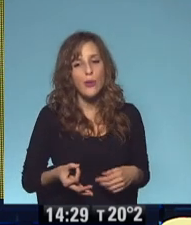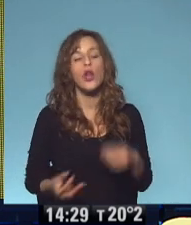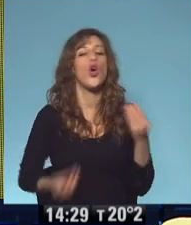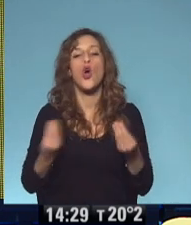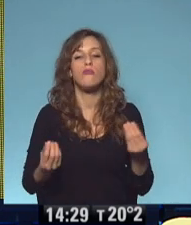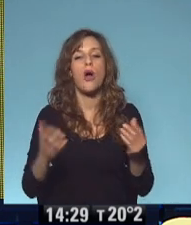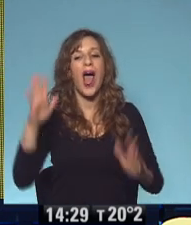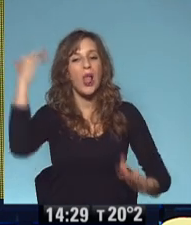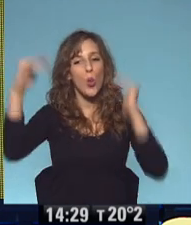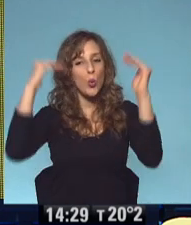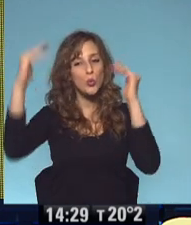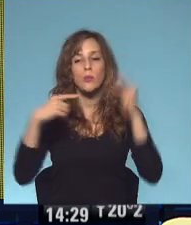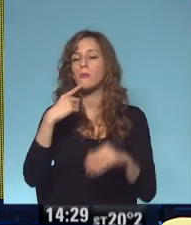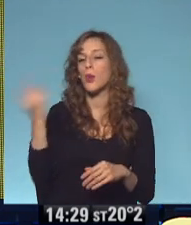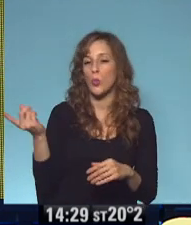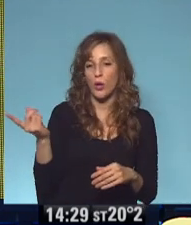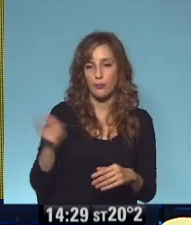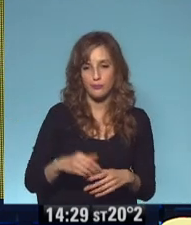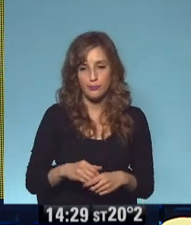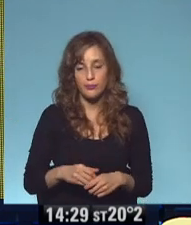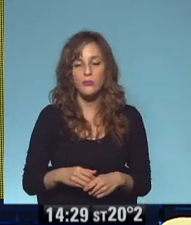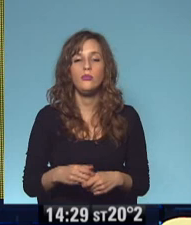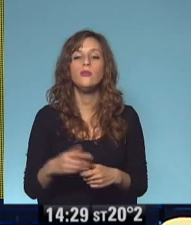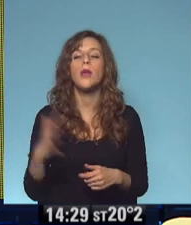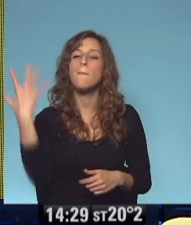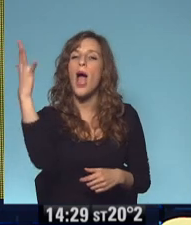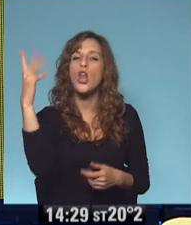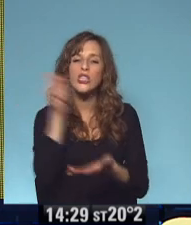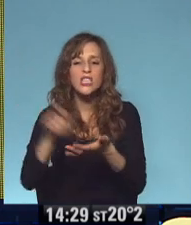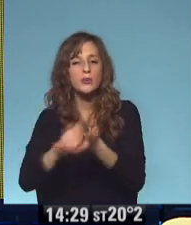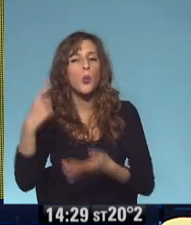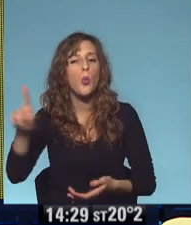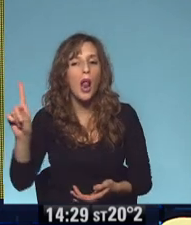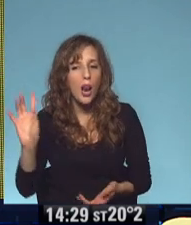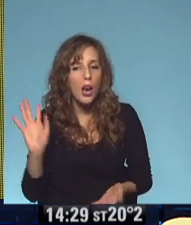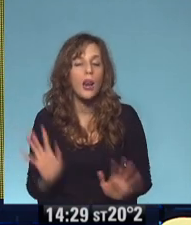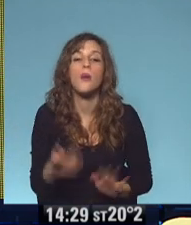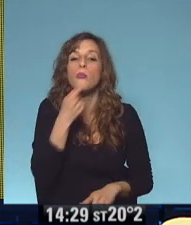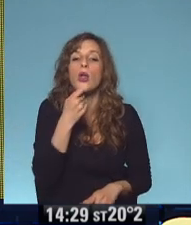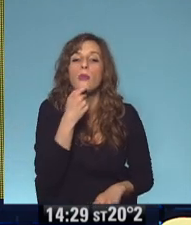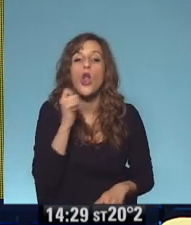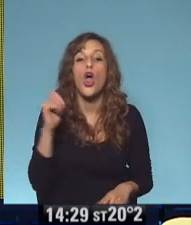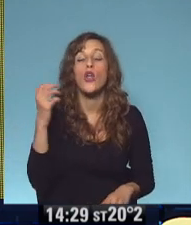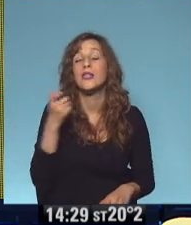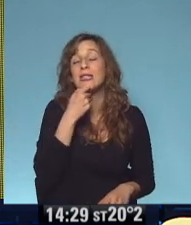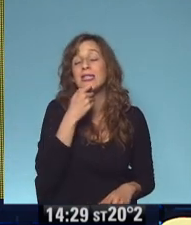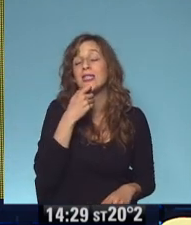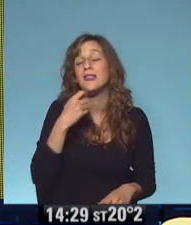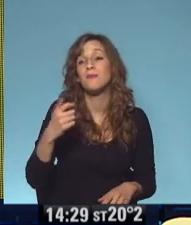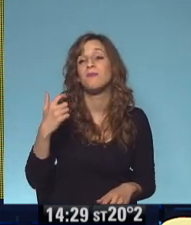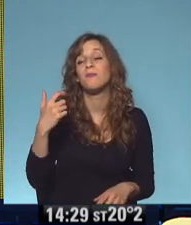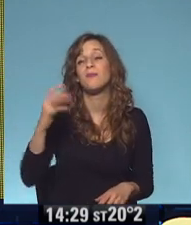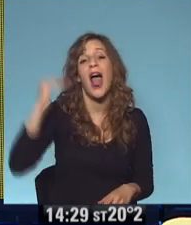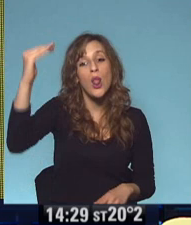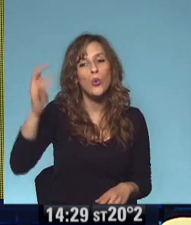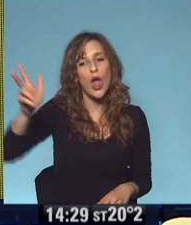alguno de los grandes con qué mano escribo. ¿Sí? Escribo con la derecha, escribo con la izquierda. Entonces, si escribís con la derecha, ya sabés que la que escribís es la derecha. Ah.